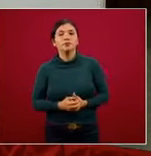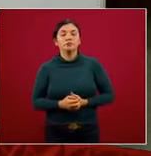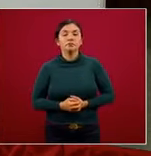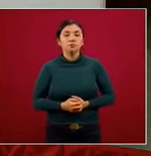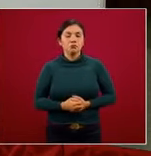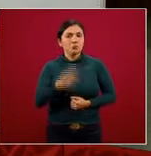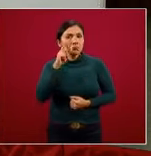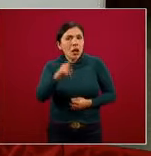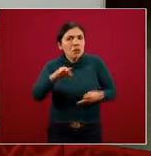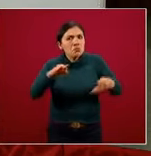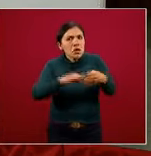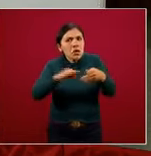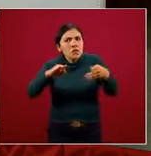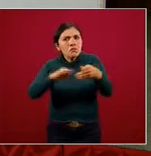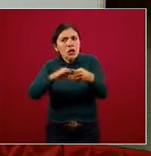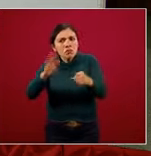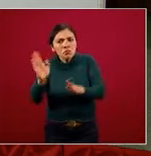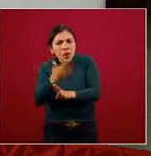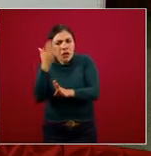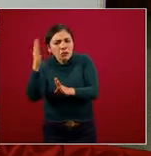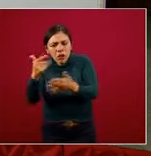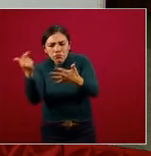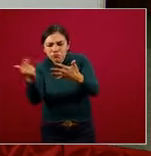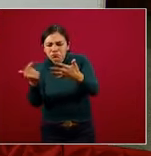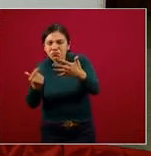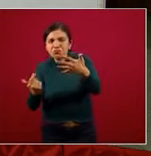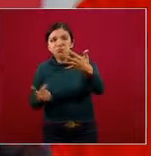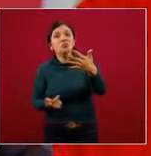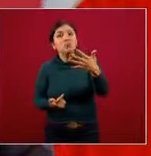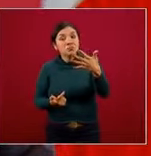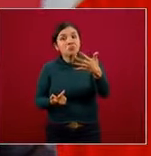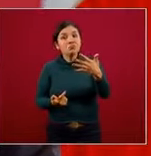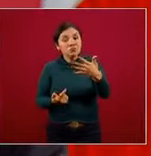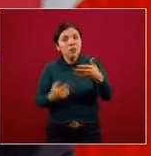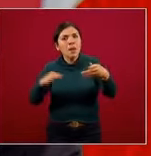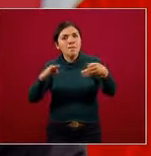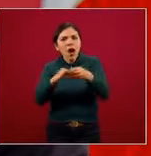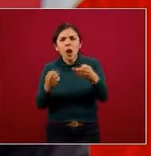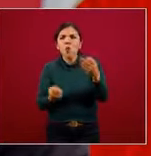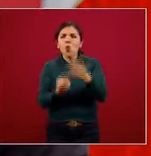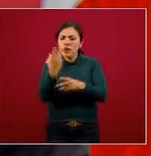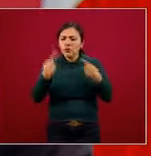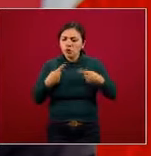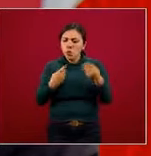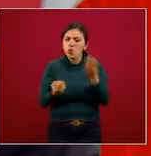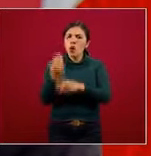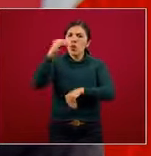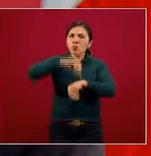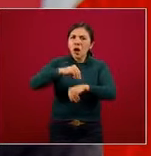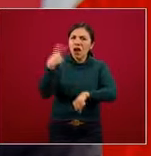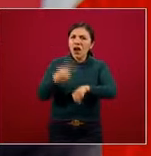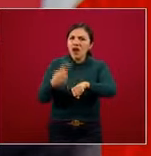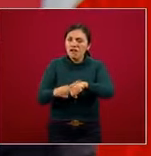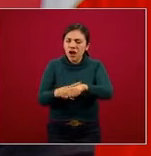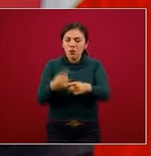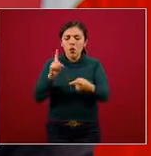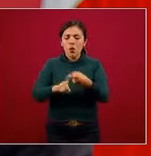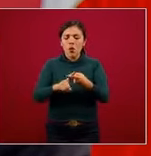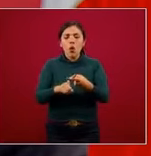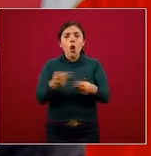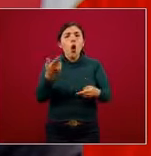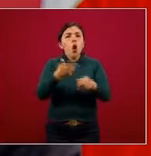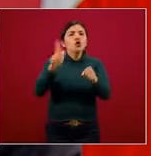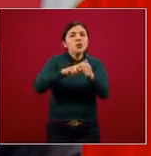manera consistente en todos los indicadores fundamentales, la ocurrencia de casos nuevos, la ocurrencia de